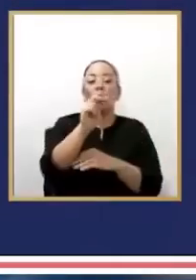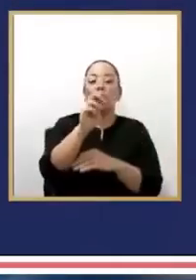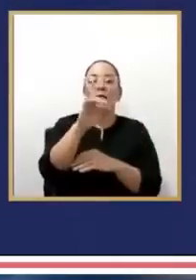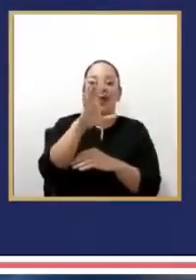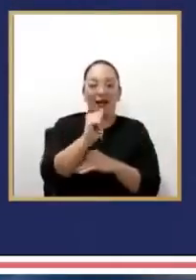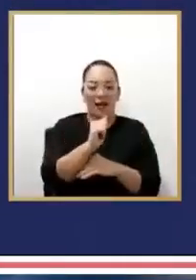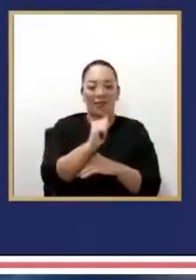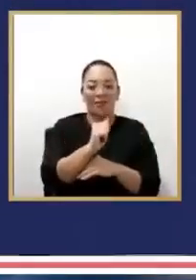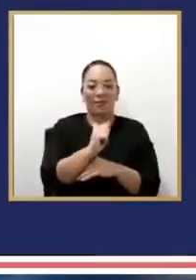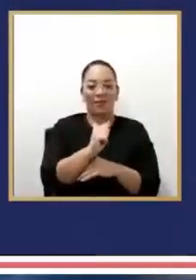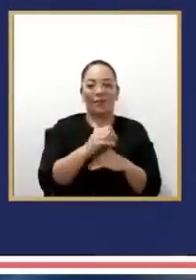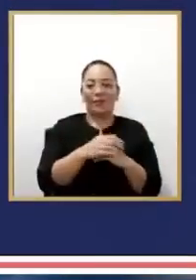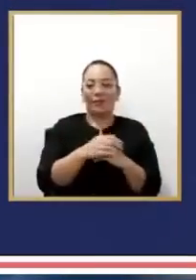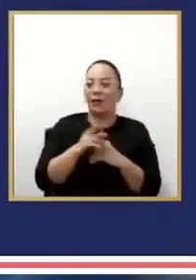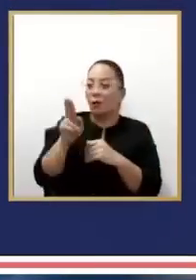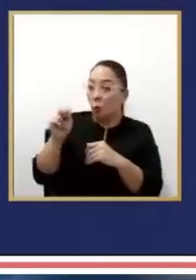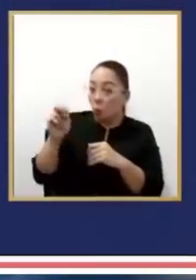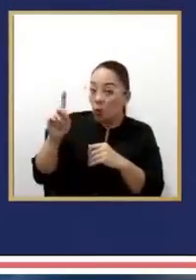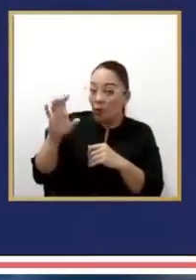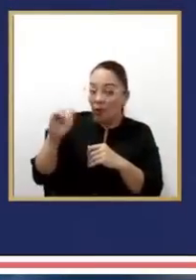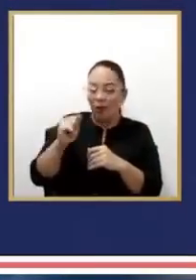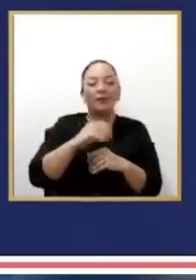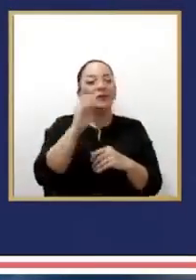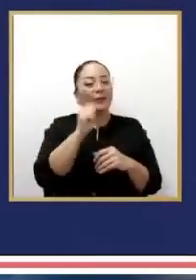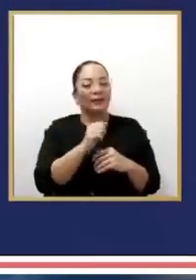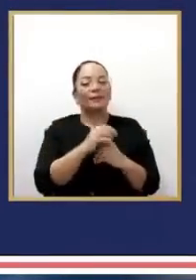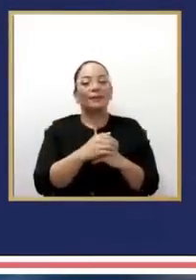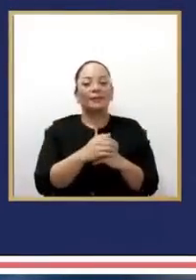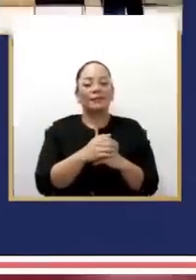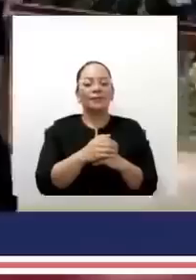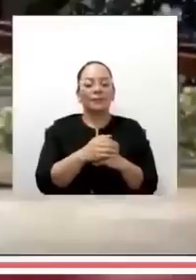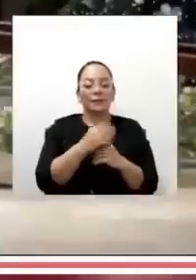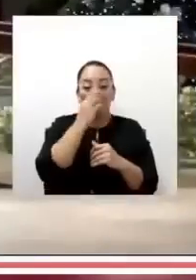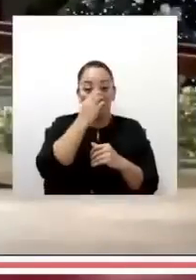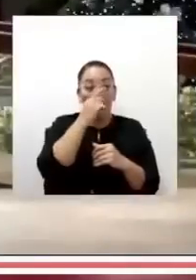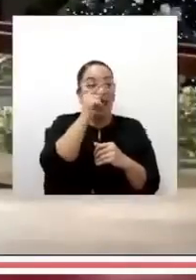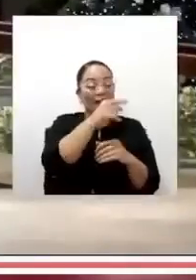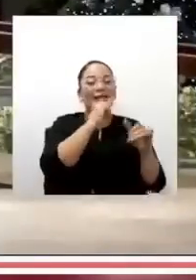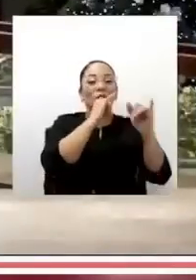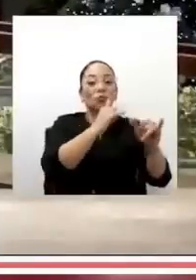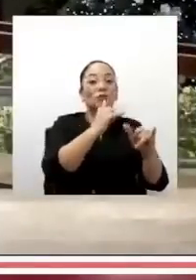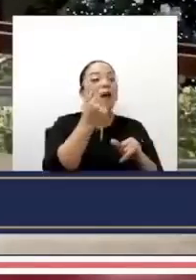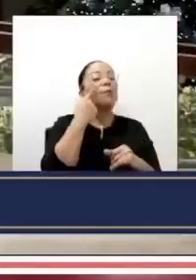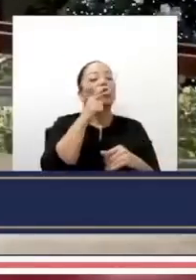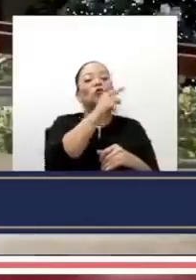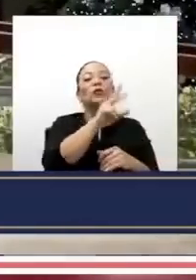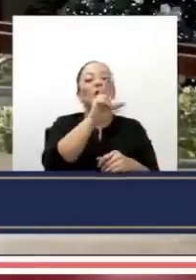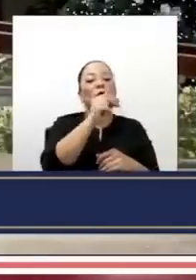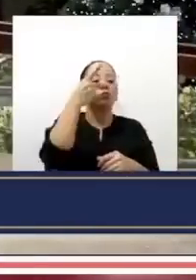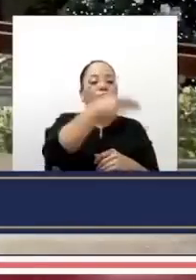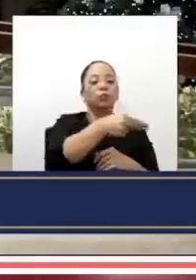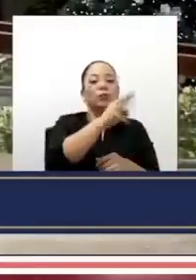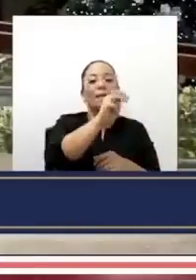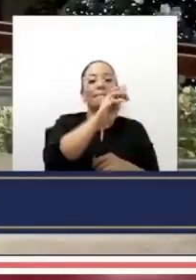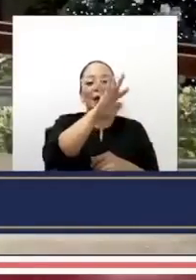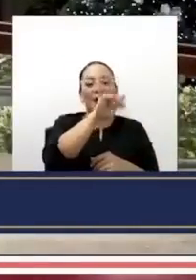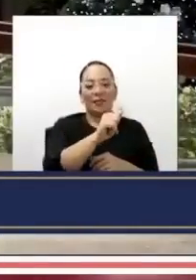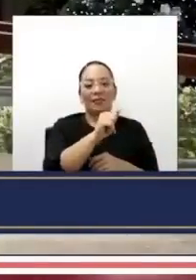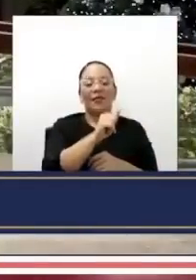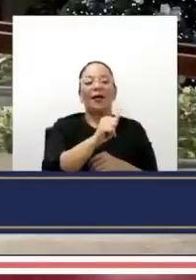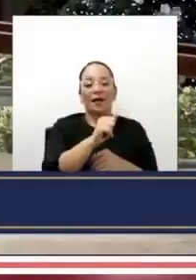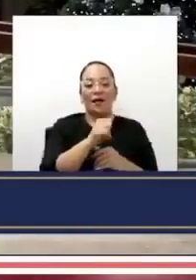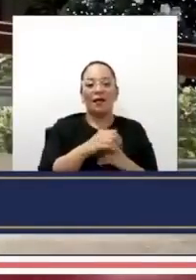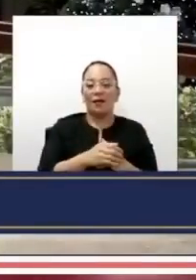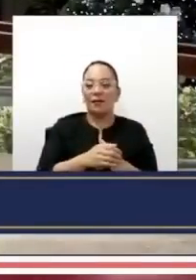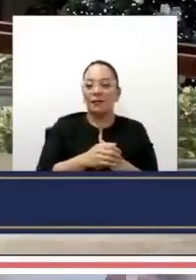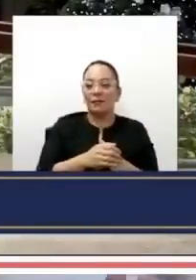no ha destituido a doña Marta Esquivel. Cuéntele al pueblo de Costa Rica, porque eso no los conoce ni la mamá. Fuera de la